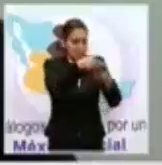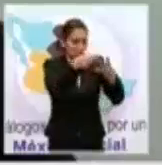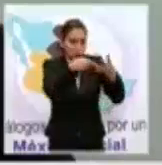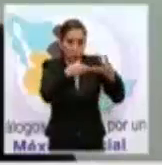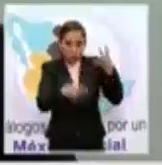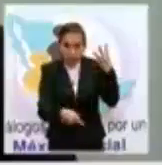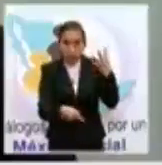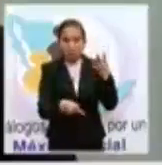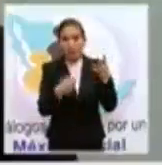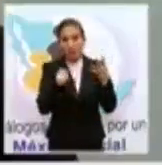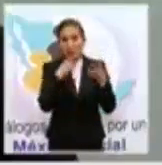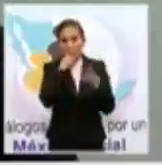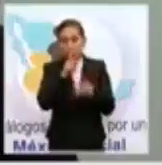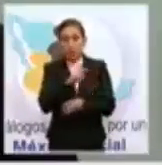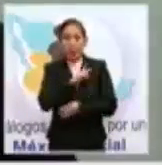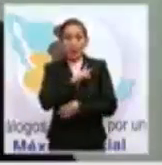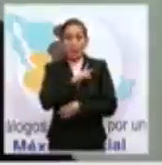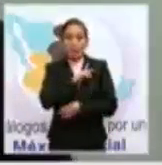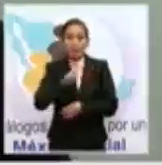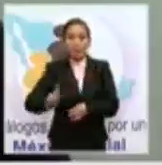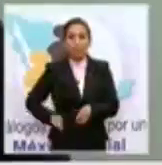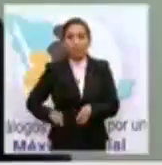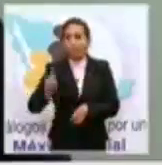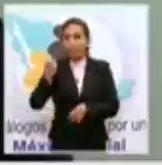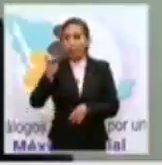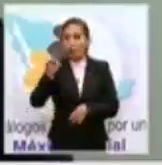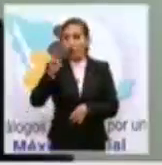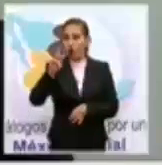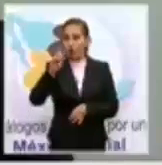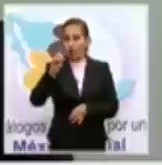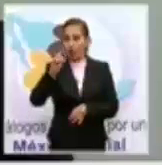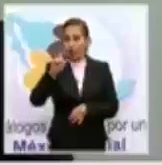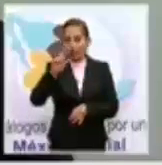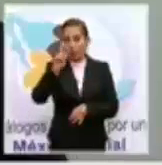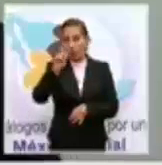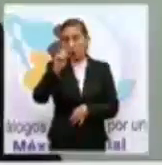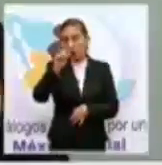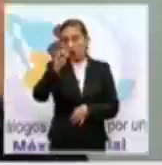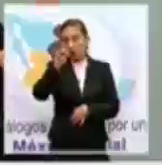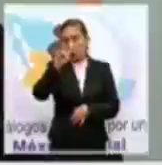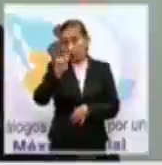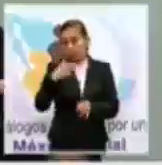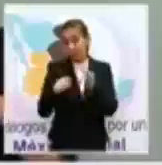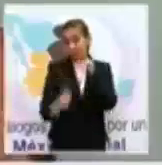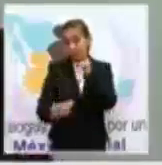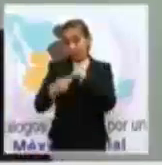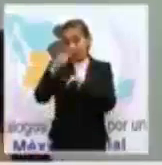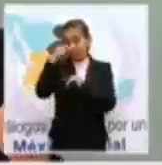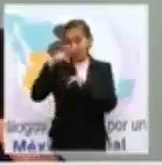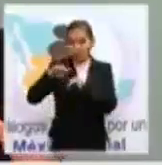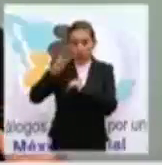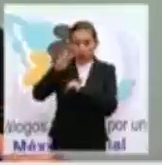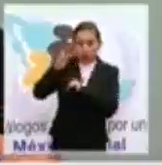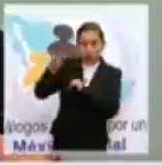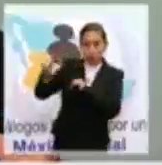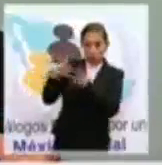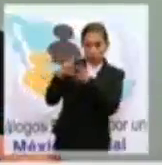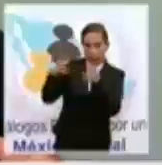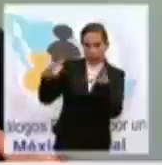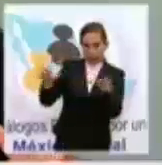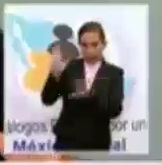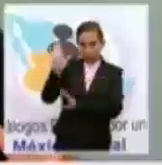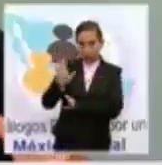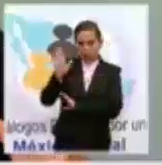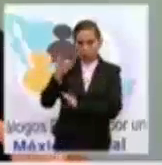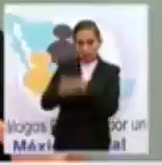y vuelvo a citar a Polonia. Hay una cosa del norte y la brújula grande que me parece que nos